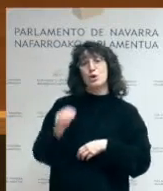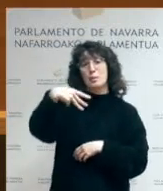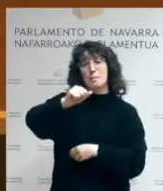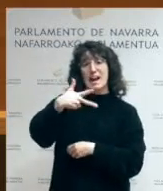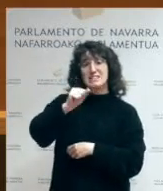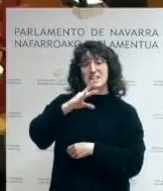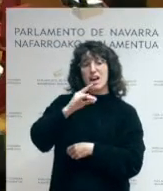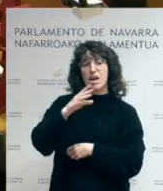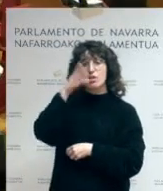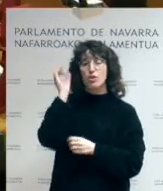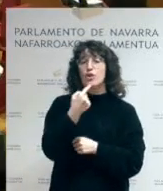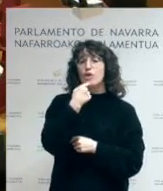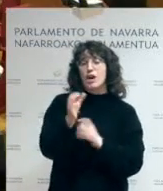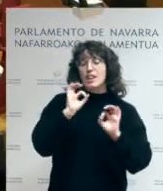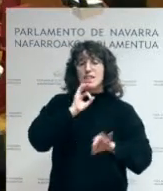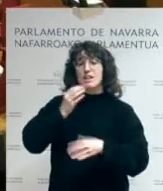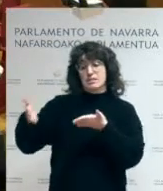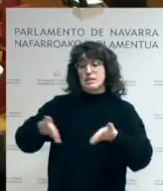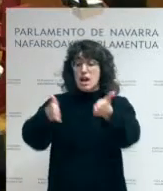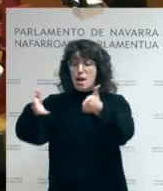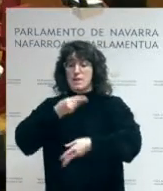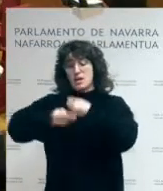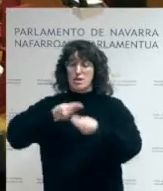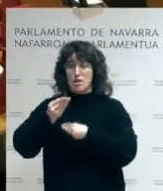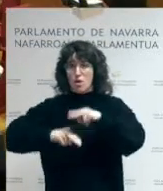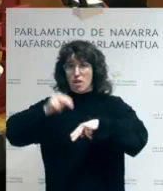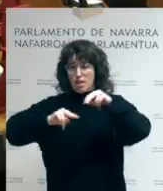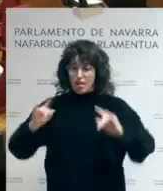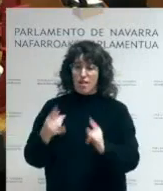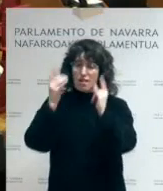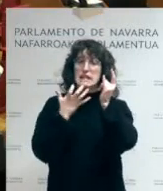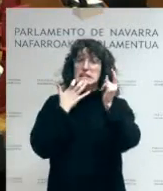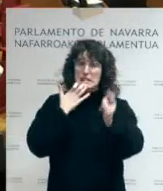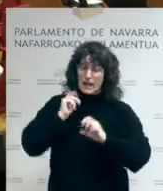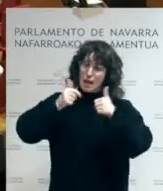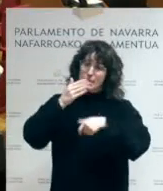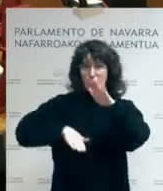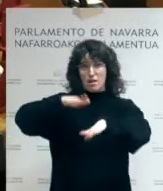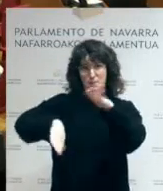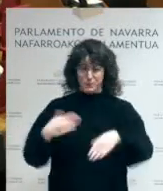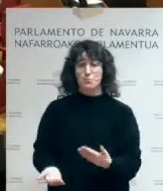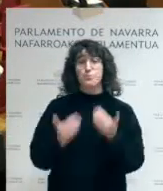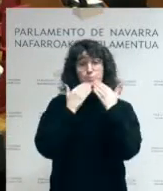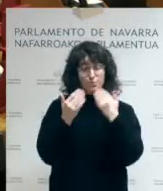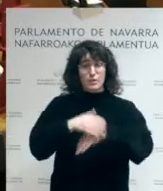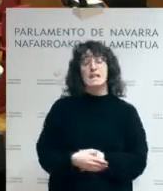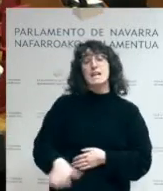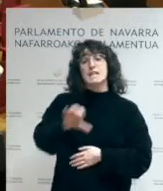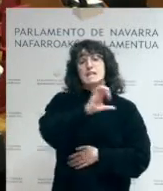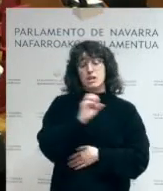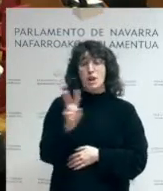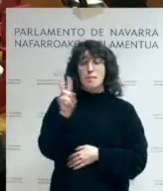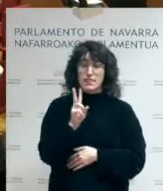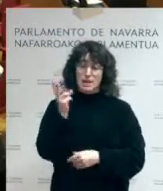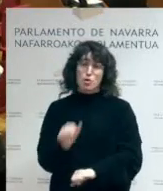Eskerrik asko, Asiain Torres jauna. Turno del grupo enmendante, Unión del Pueblo Navarro, señora Valdemoro Serro, para la defensa de la